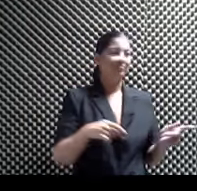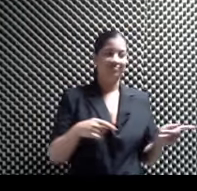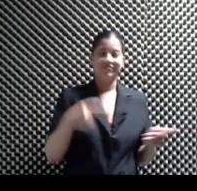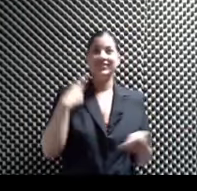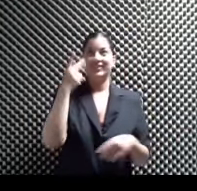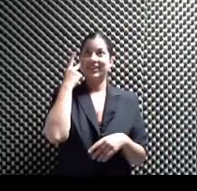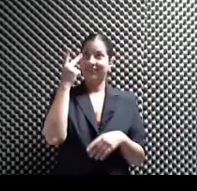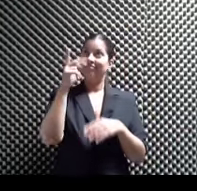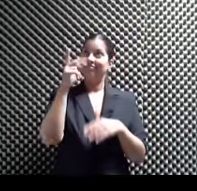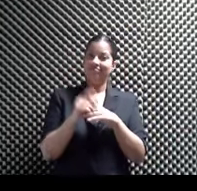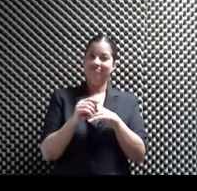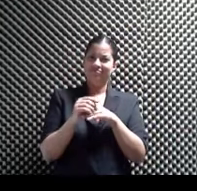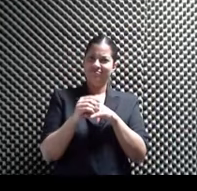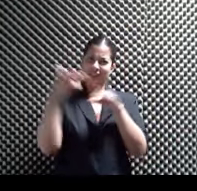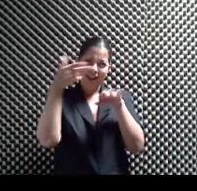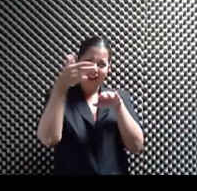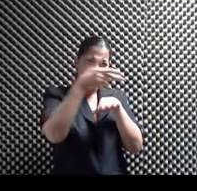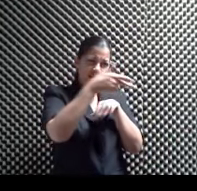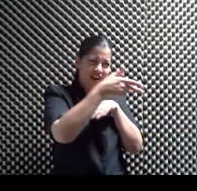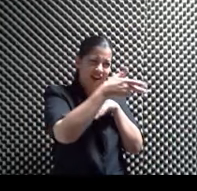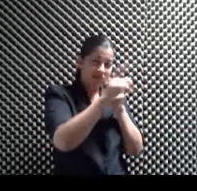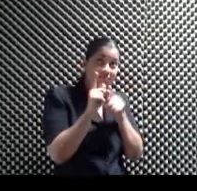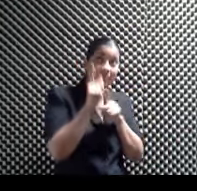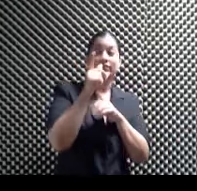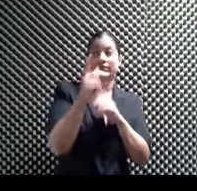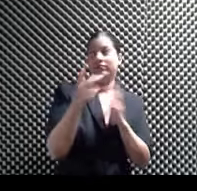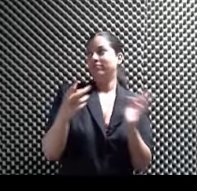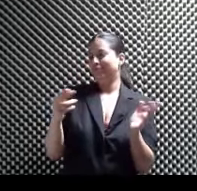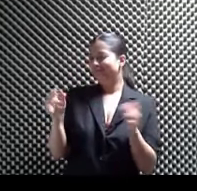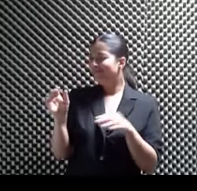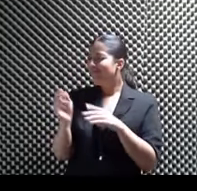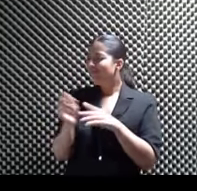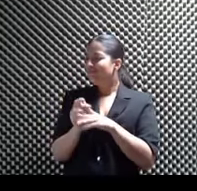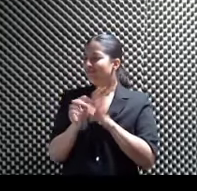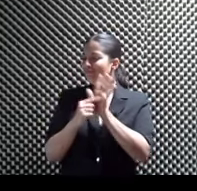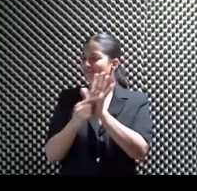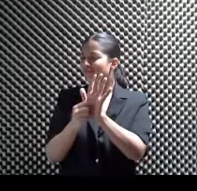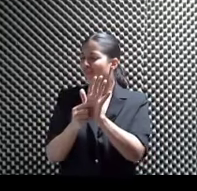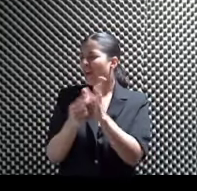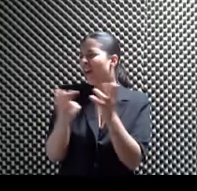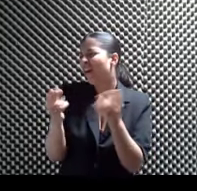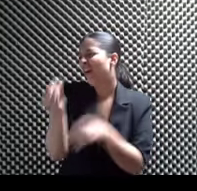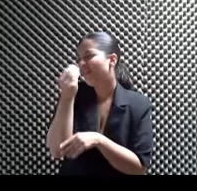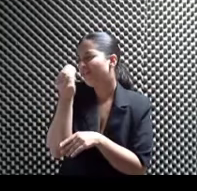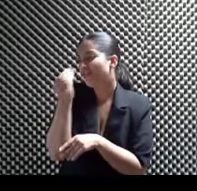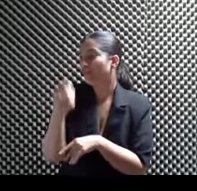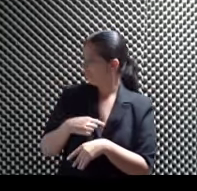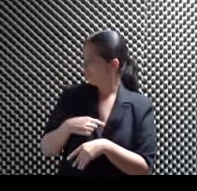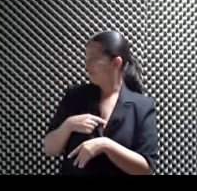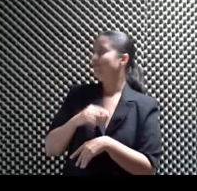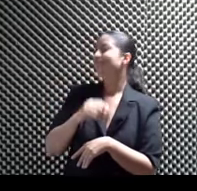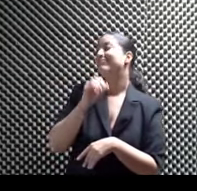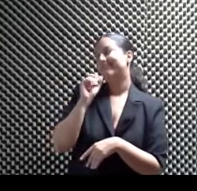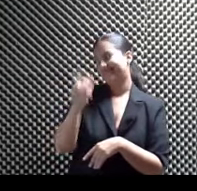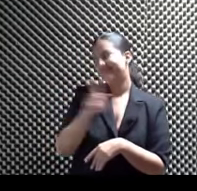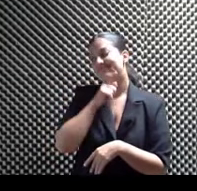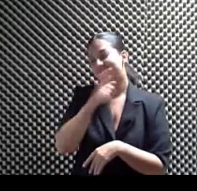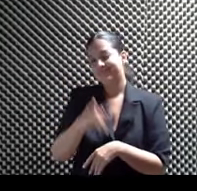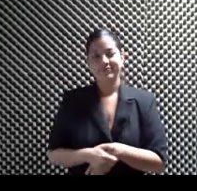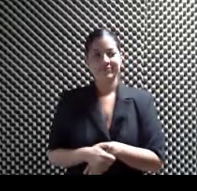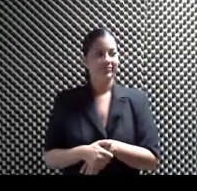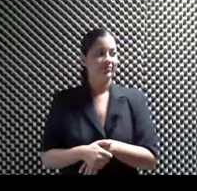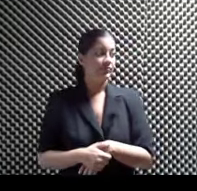gigante Es una escena cómica No, no No De carnaval Pero el aeropuerto Que hoy en día Estamos en el famoso